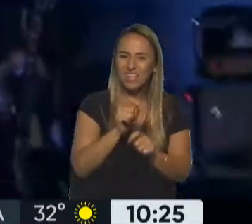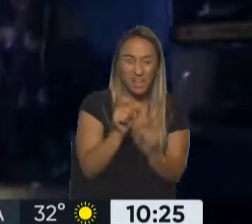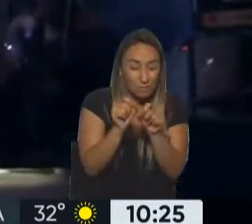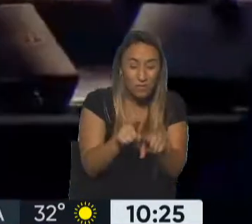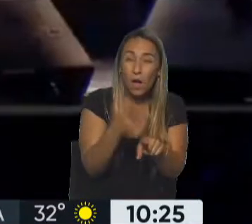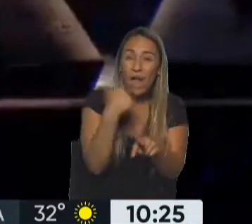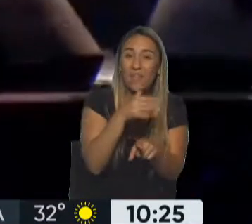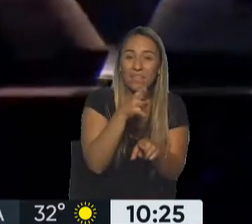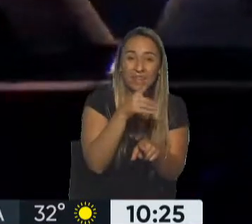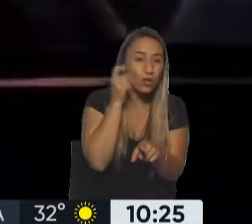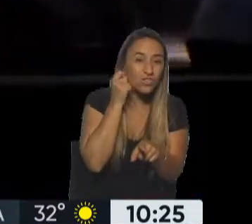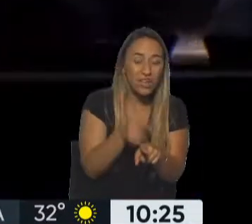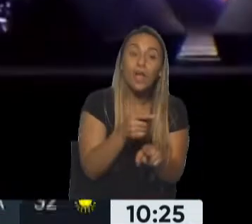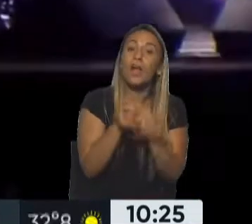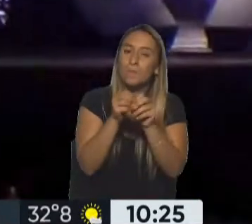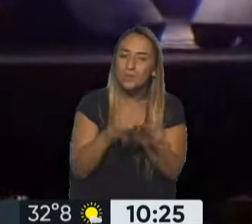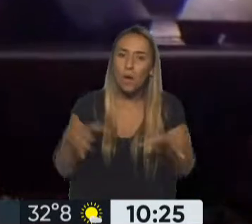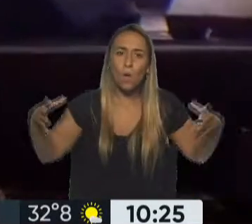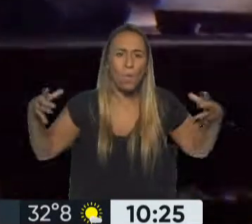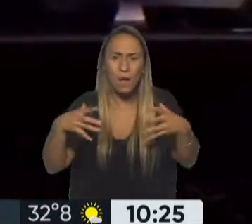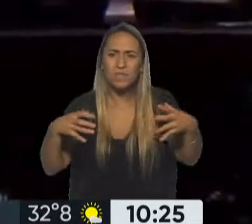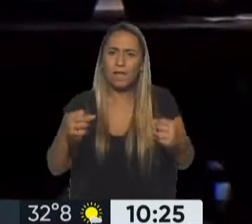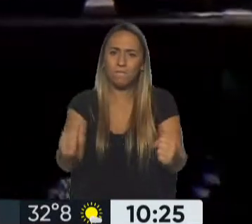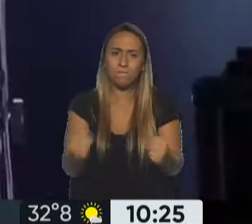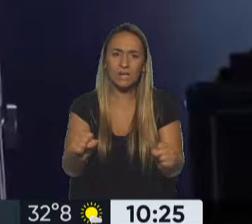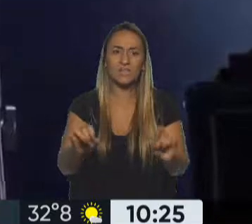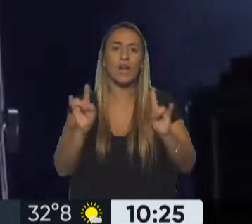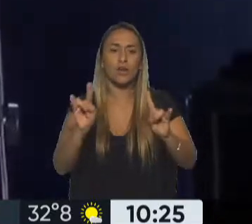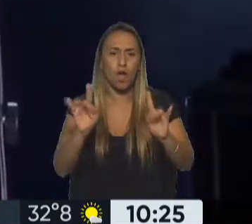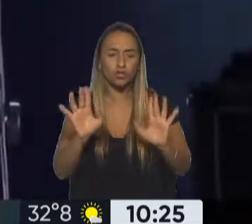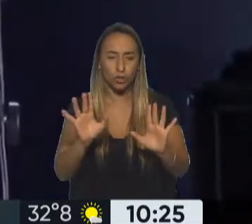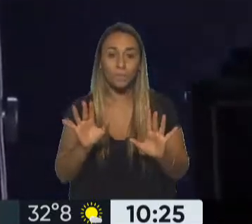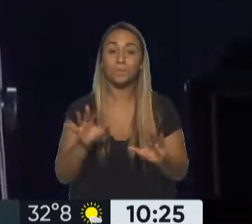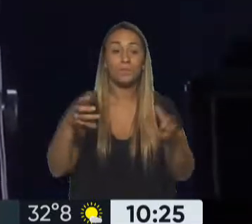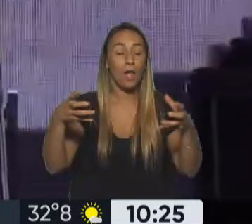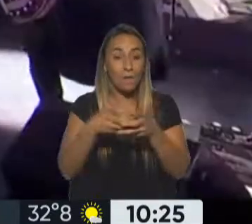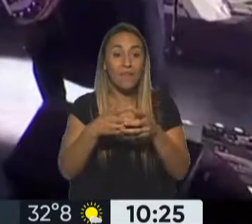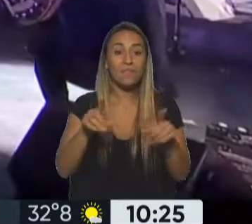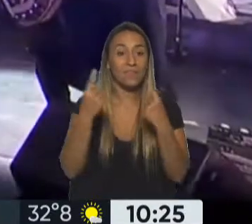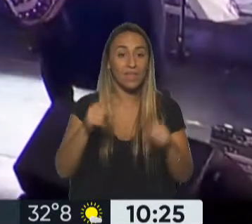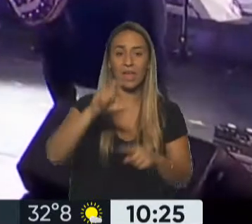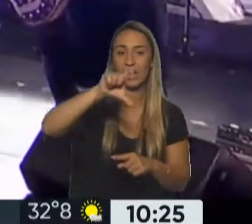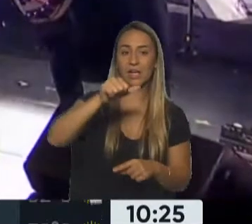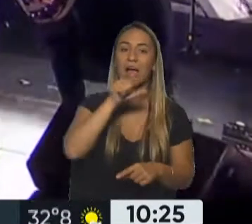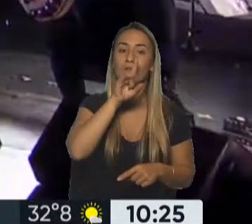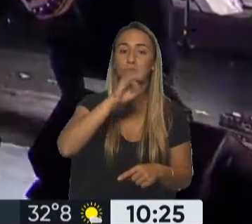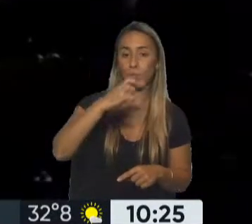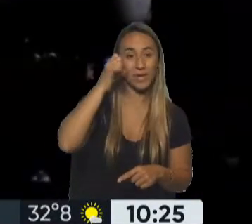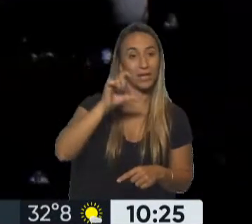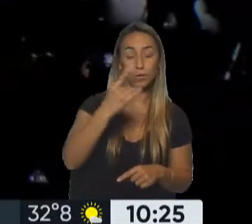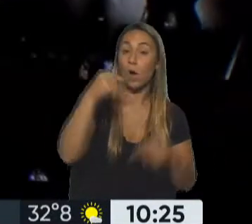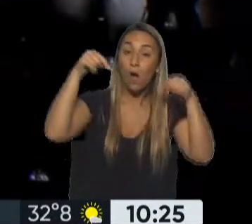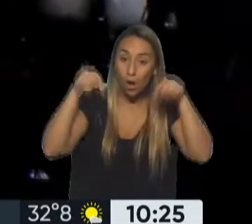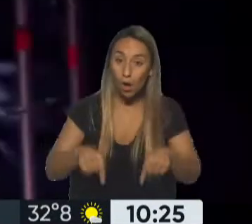años empezó a soñar con esa banda poderosa de hard rock de nuestro país. Catupecu Machu, hoy en el Estadio Obras, será una gran celebración.